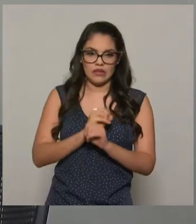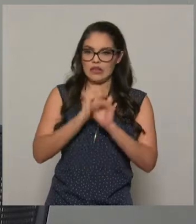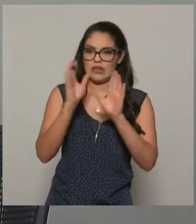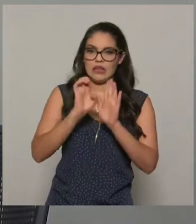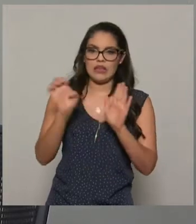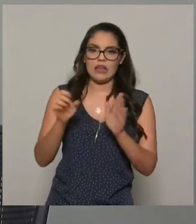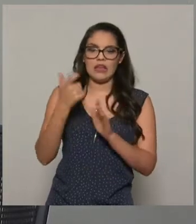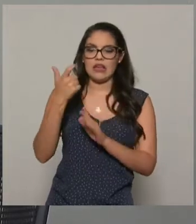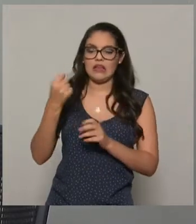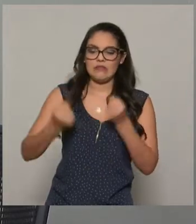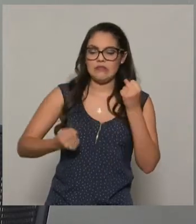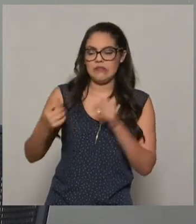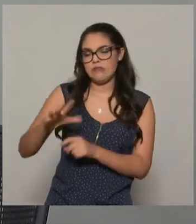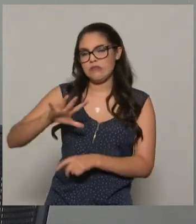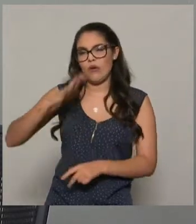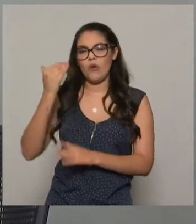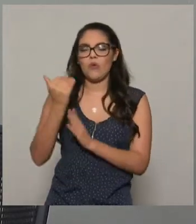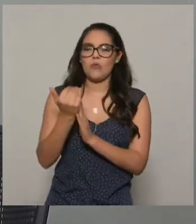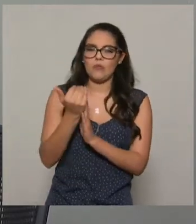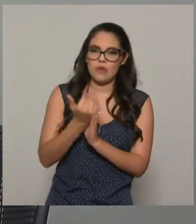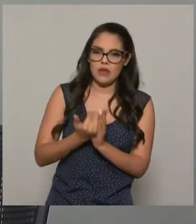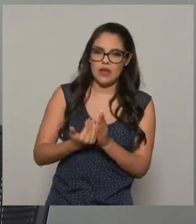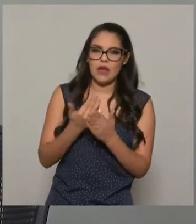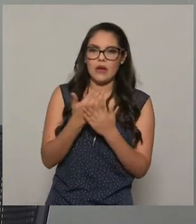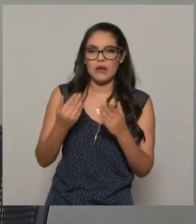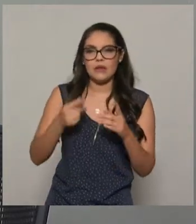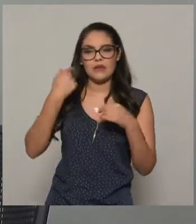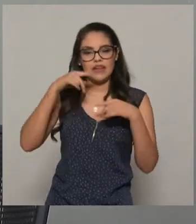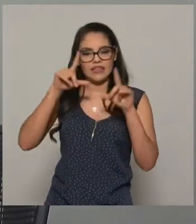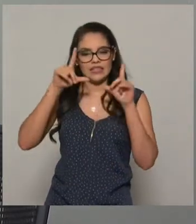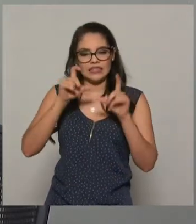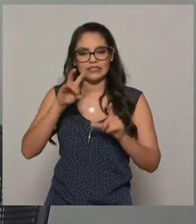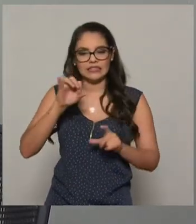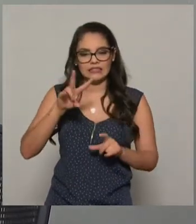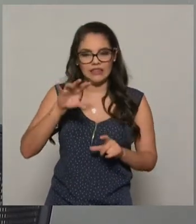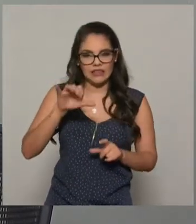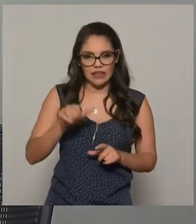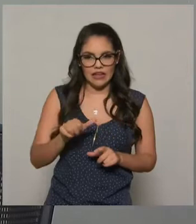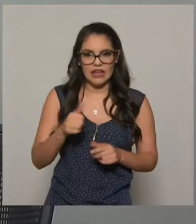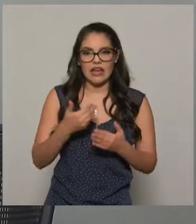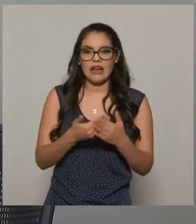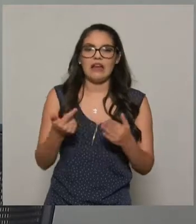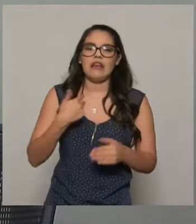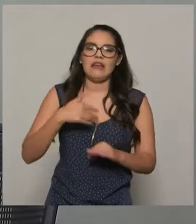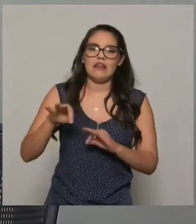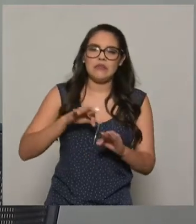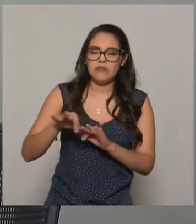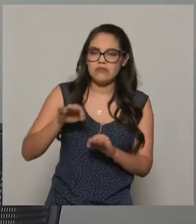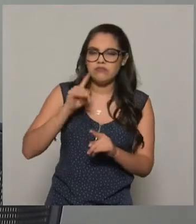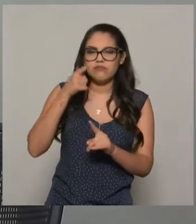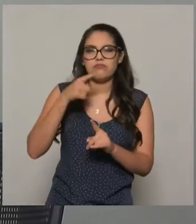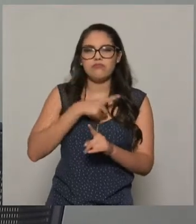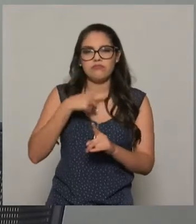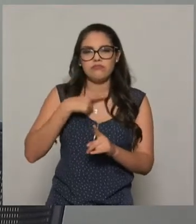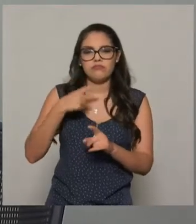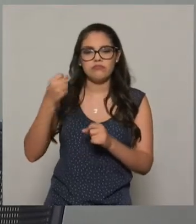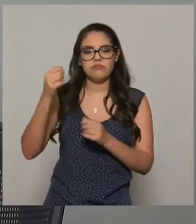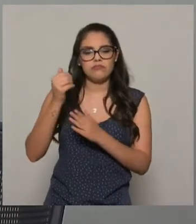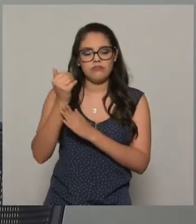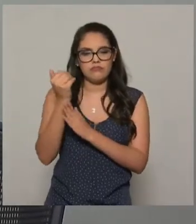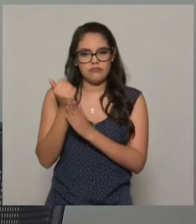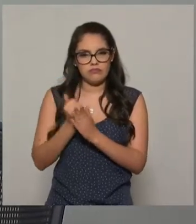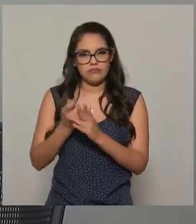la velocidad, lo que estamos haciendo en la Ciudad de México con el programa de fotocívicas. Ahorita justo estamos trabajando en una estrategia para reducir los hechos de tránsito